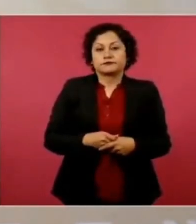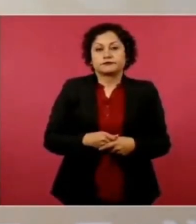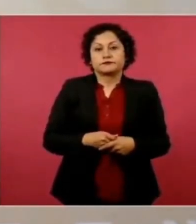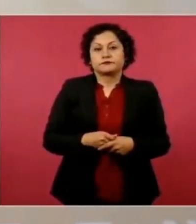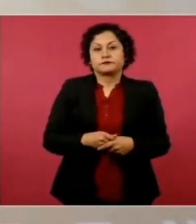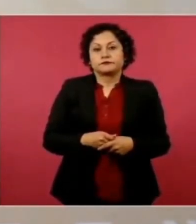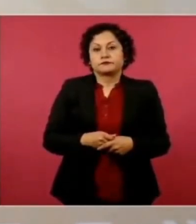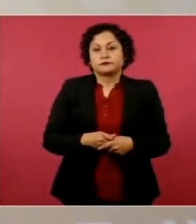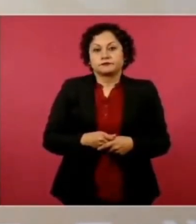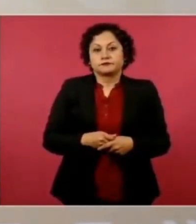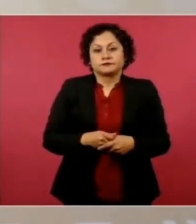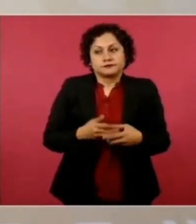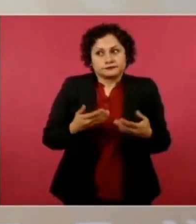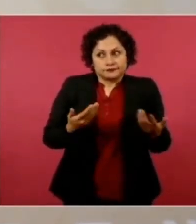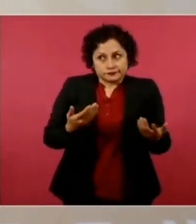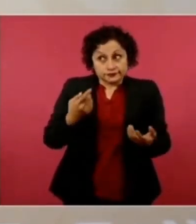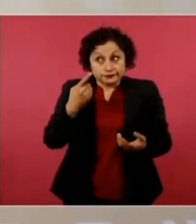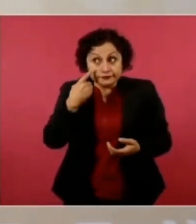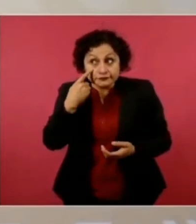a ver si les sirve a ellos